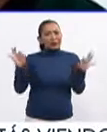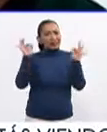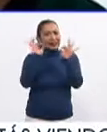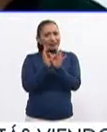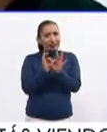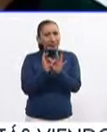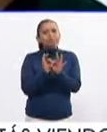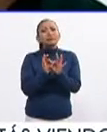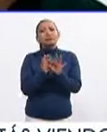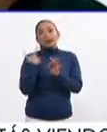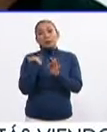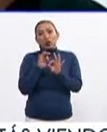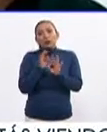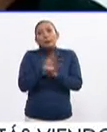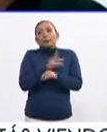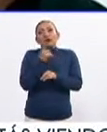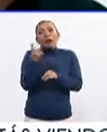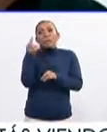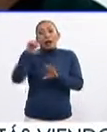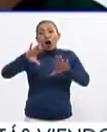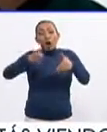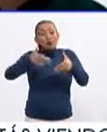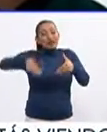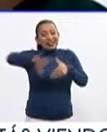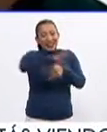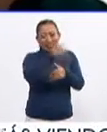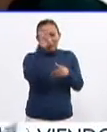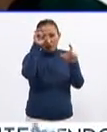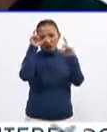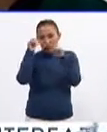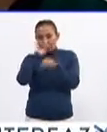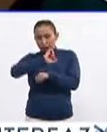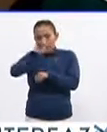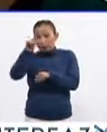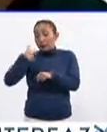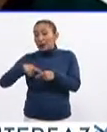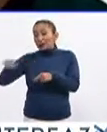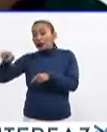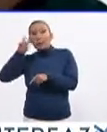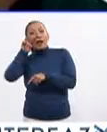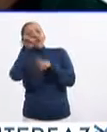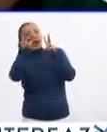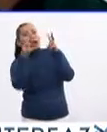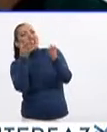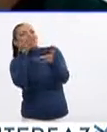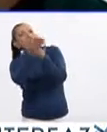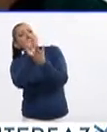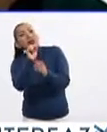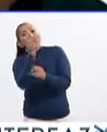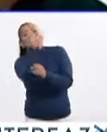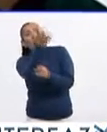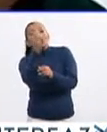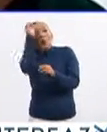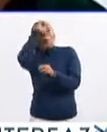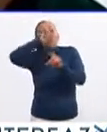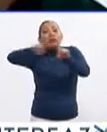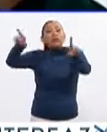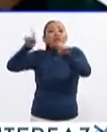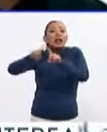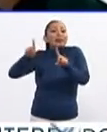importante para la comunidad fotográfica y para el público poder observar y acercarse a 24 puntos de